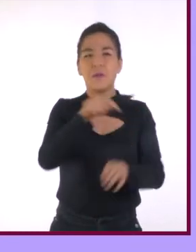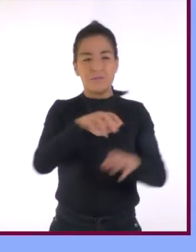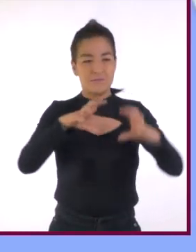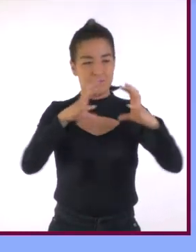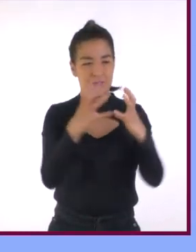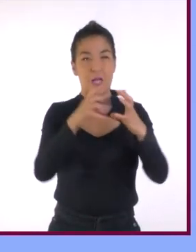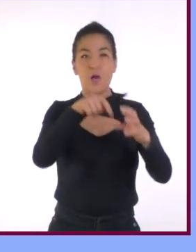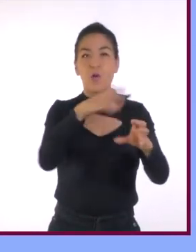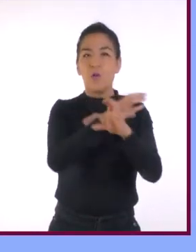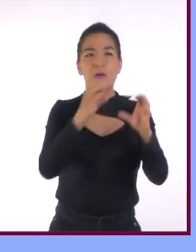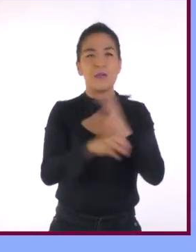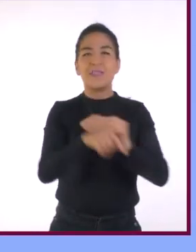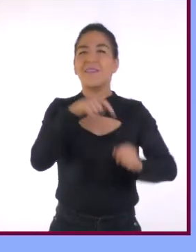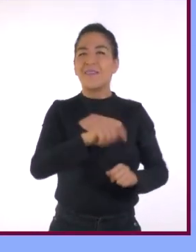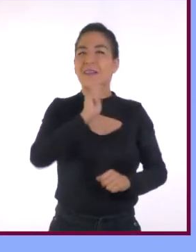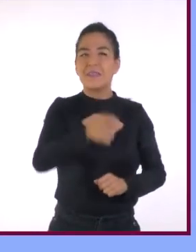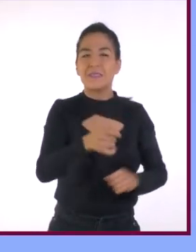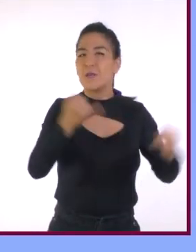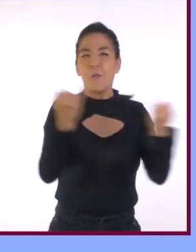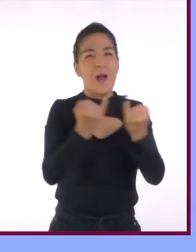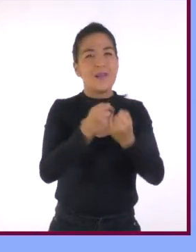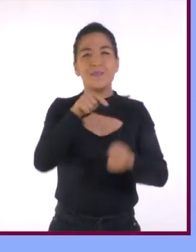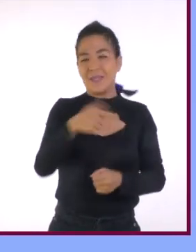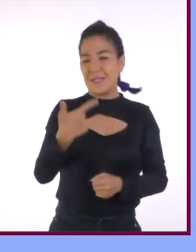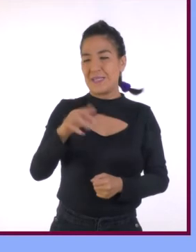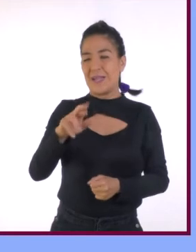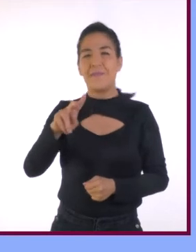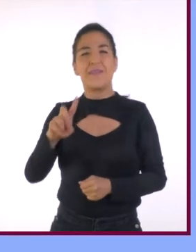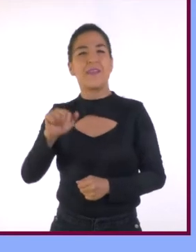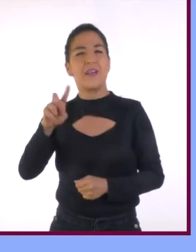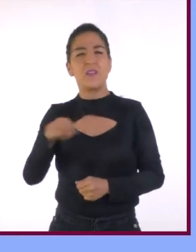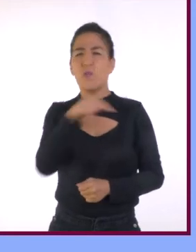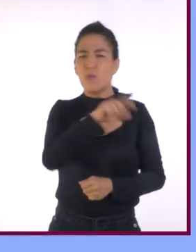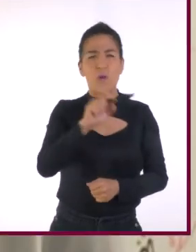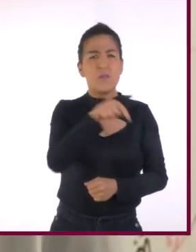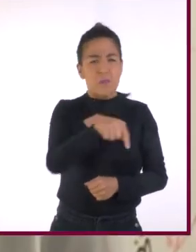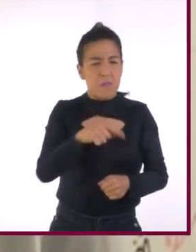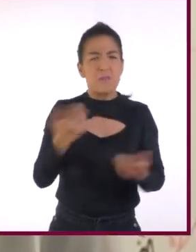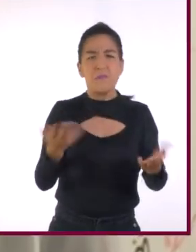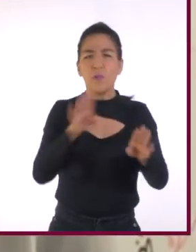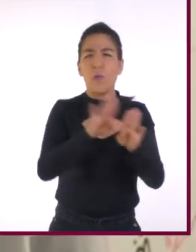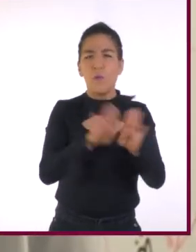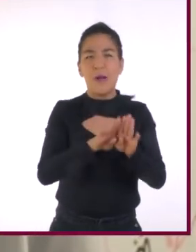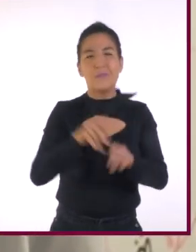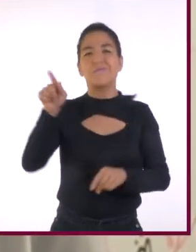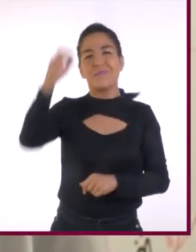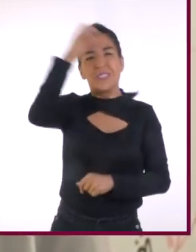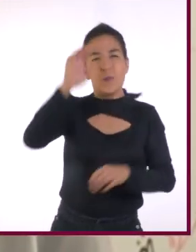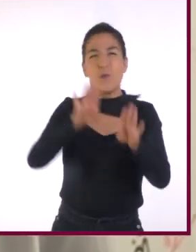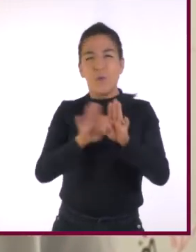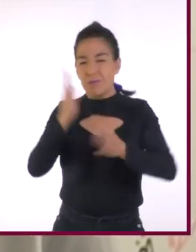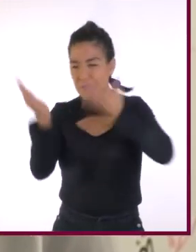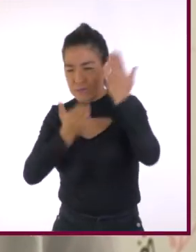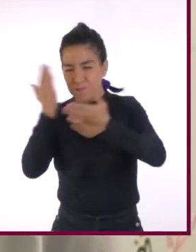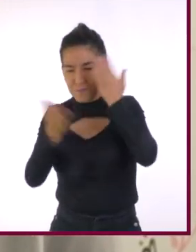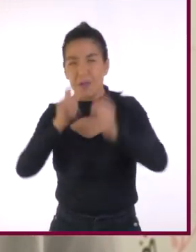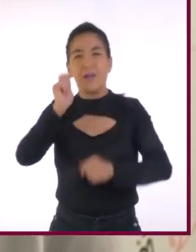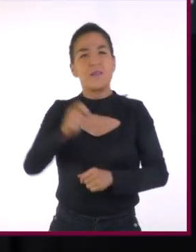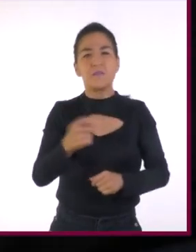homogéneamente y entonces no tiene por qué cambiar el centro de masa. Pero ahora vamos a pensar en un objeto más complicado, donde hay dos materiales, uno